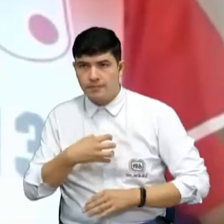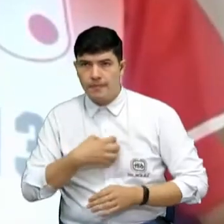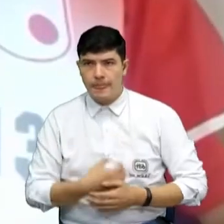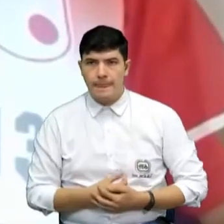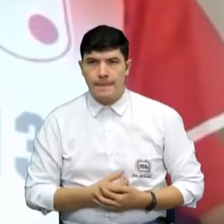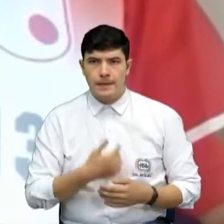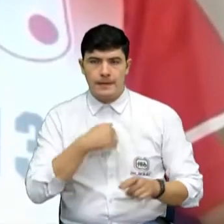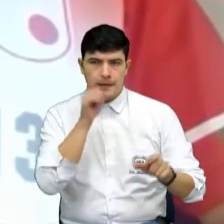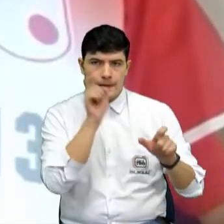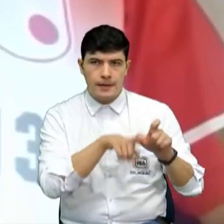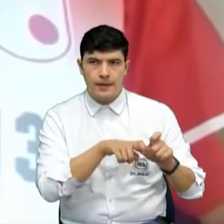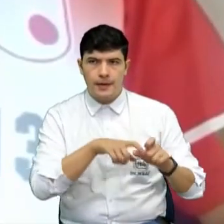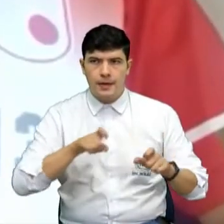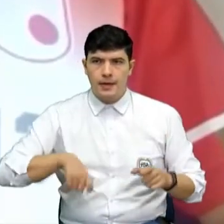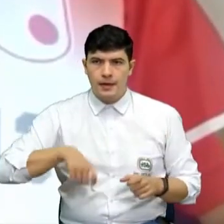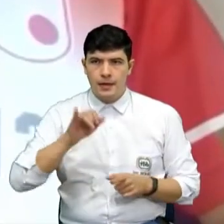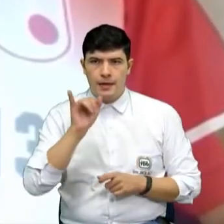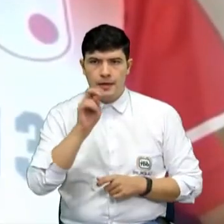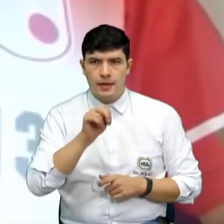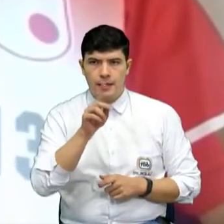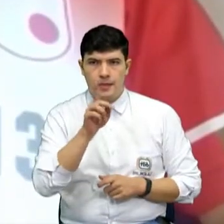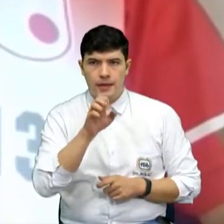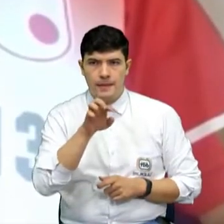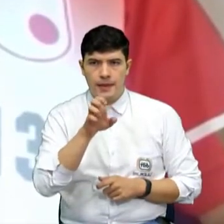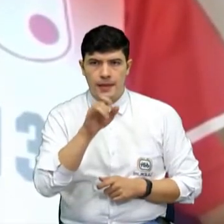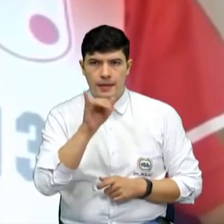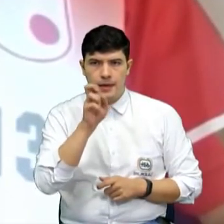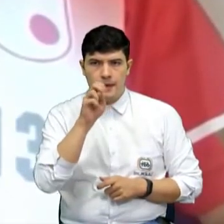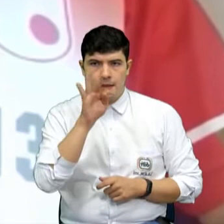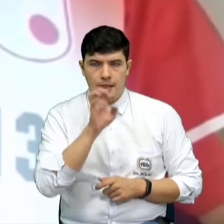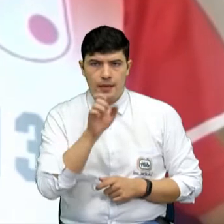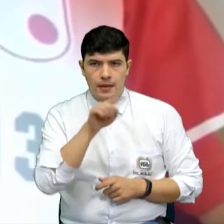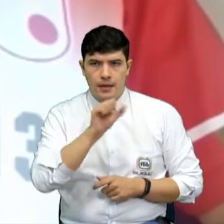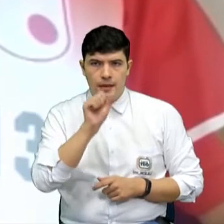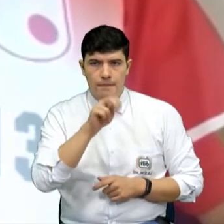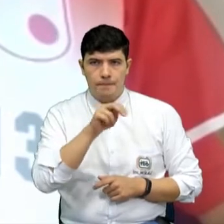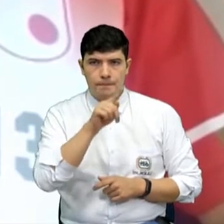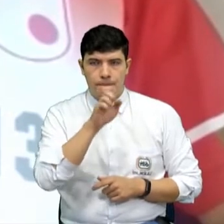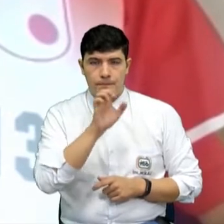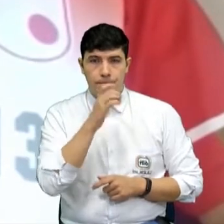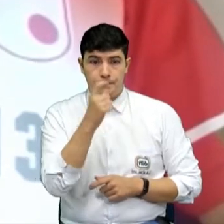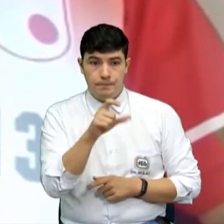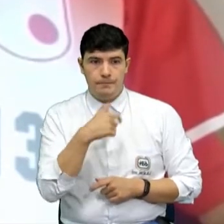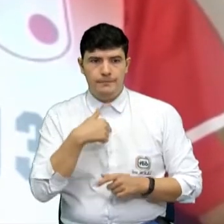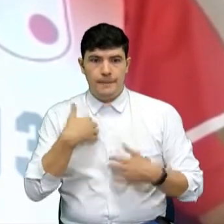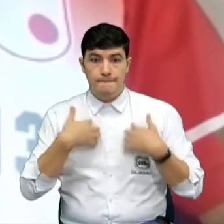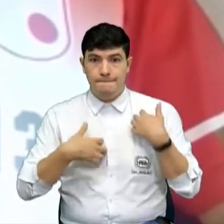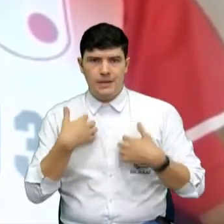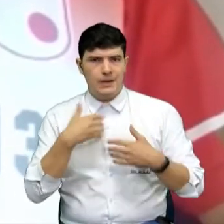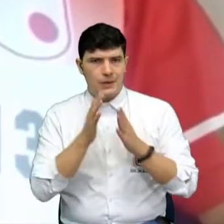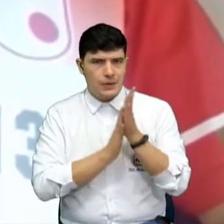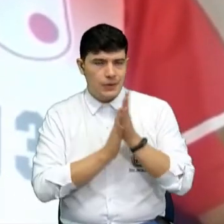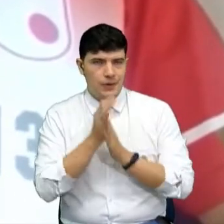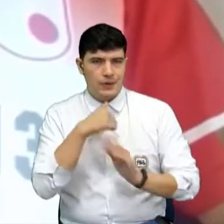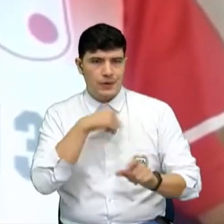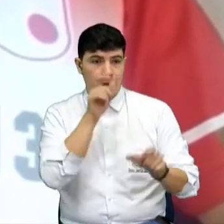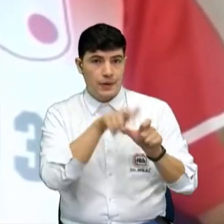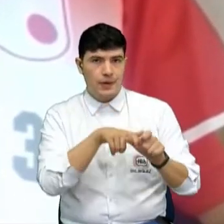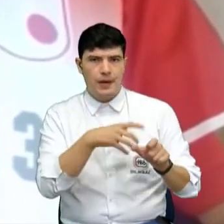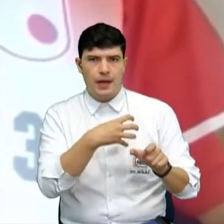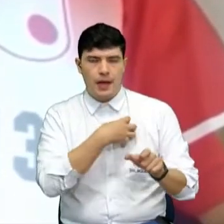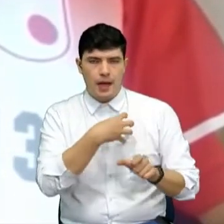a la Escuela de Independiente Santa Fe de Cúcuta. Estoy muy emocionado porque estoy participando en un torneo donde hay bastantes